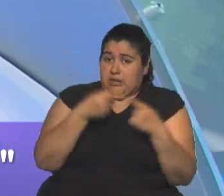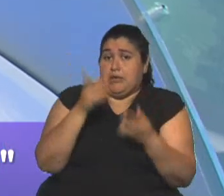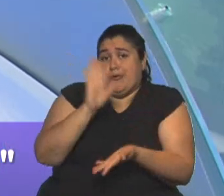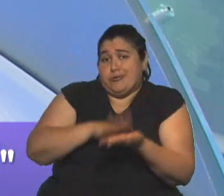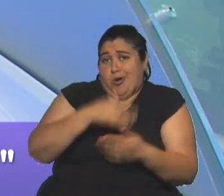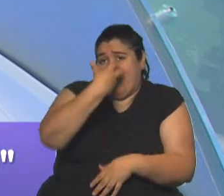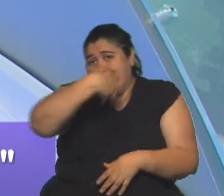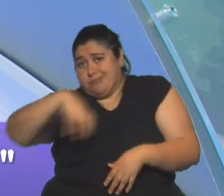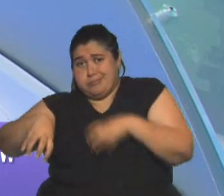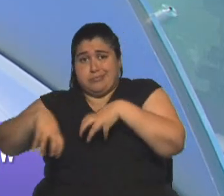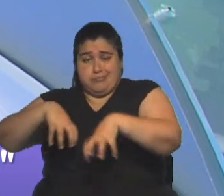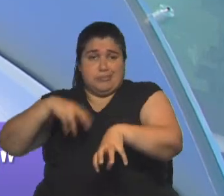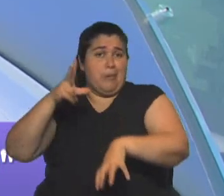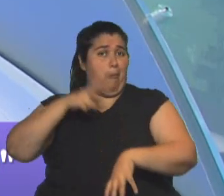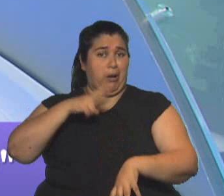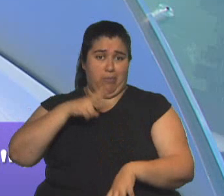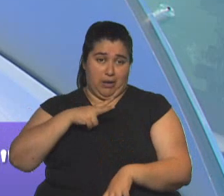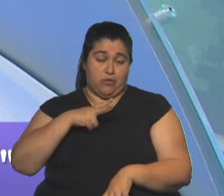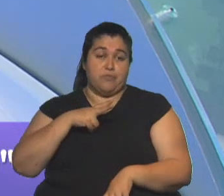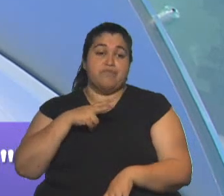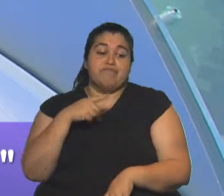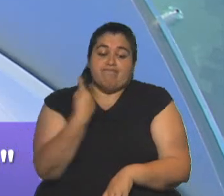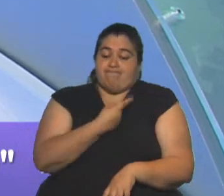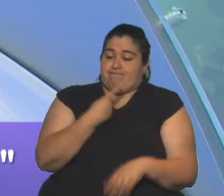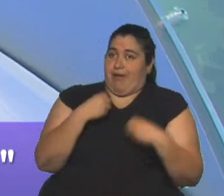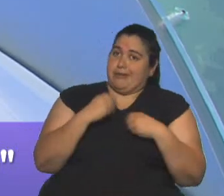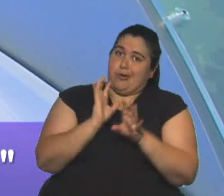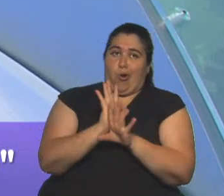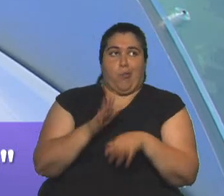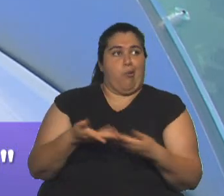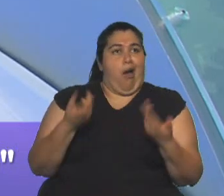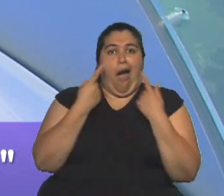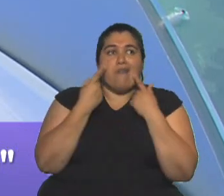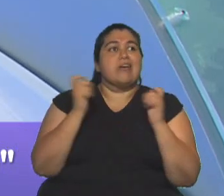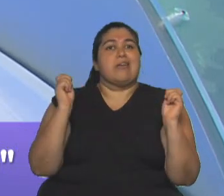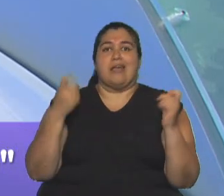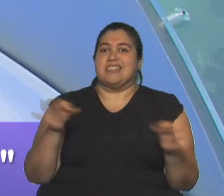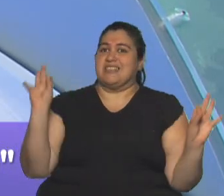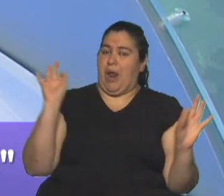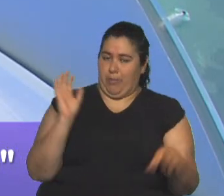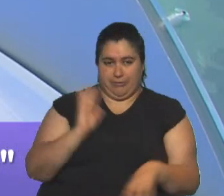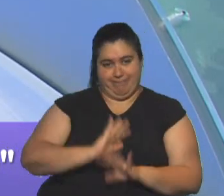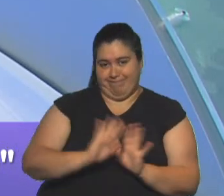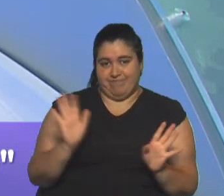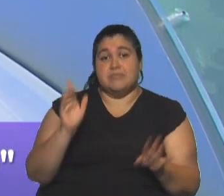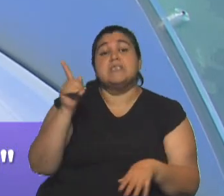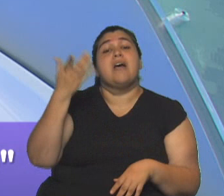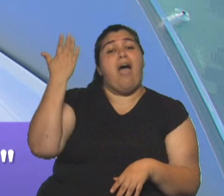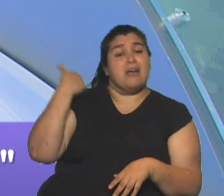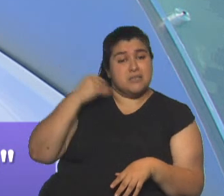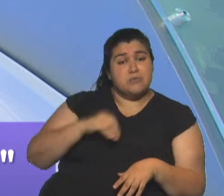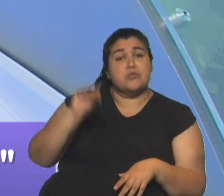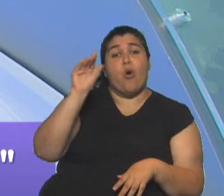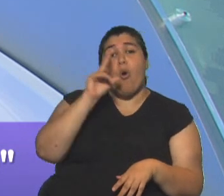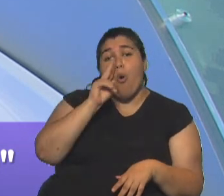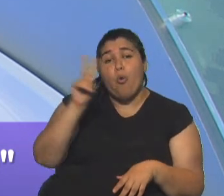privatización absoluta. Para muchos de nosotros esto significa el sálvese quien pueda, sobre todo si hablamos de salud. Esto publicaba Victoria Villarruel en julio